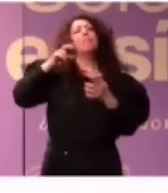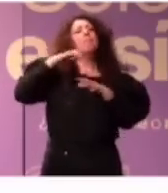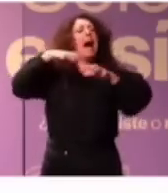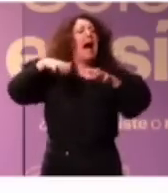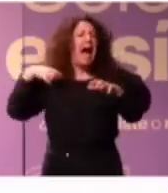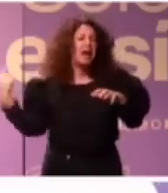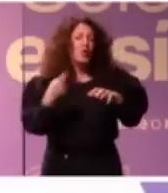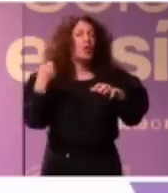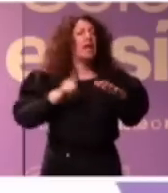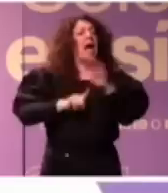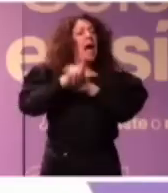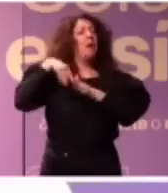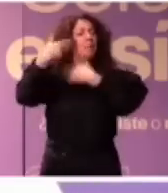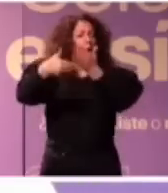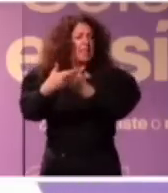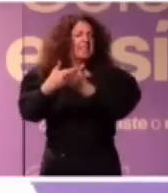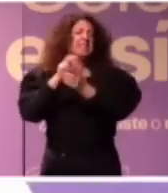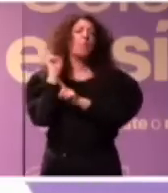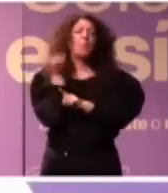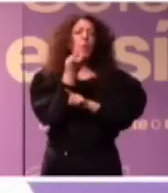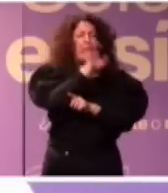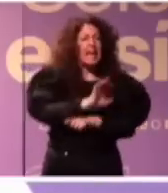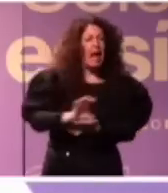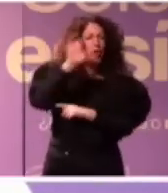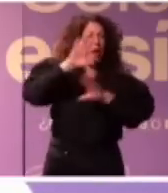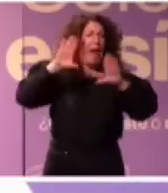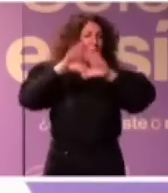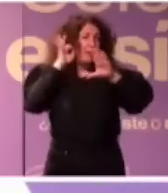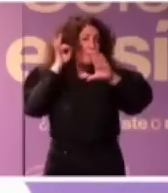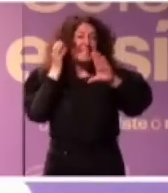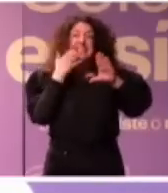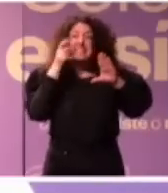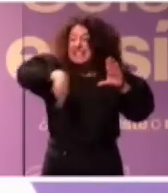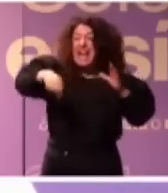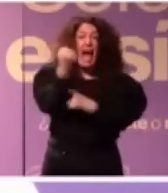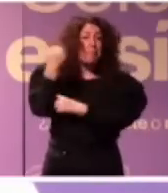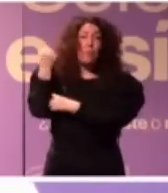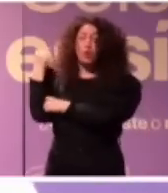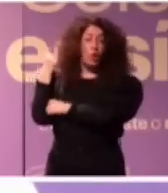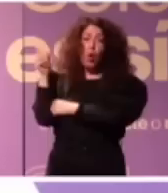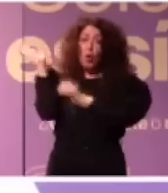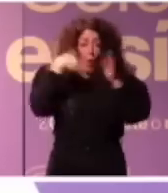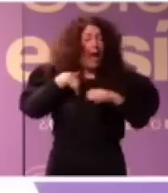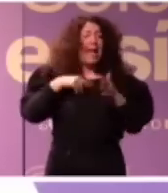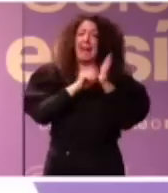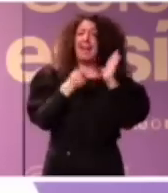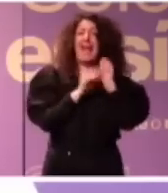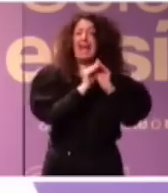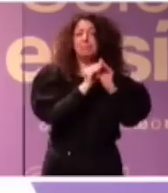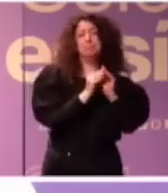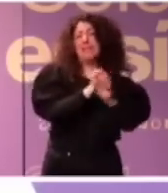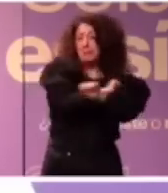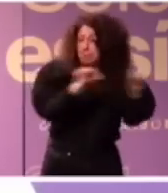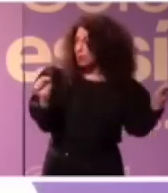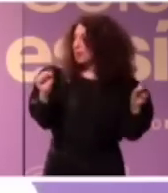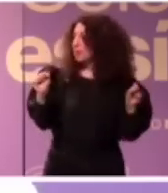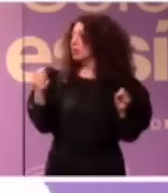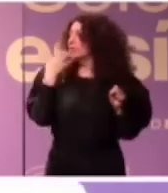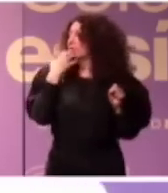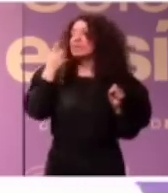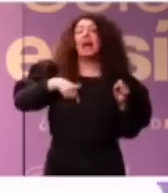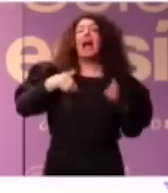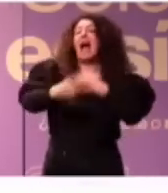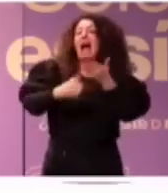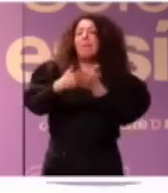progresista, plurinacional y feminista, sin la cual esta ley no habría sido posible, sin la cual ningún avance en